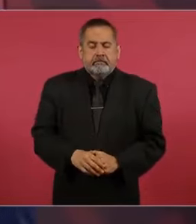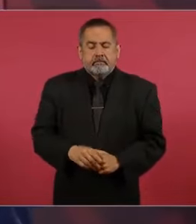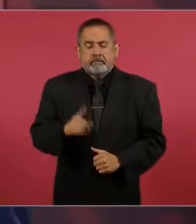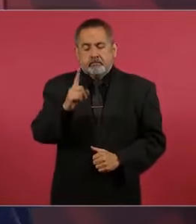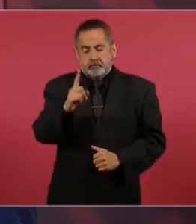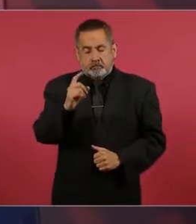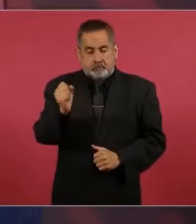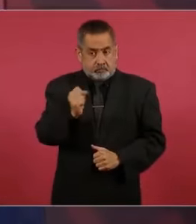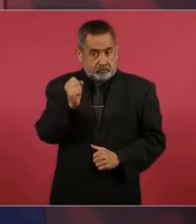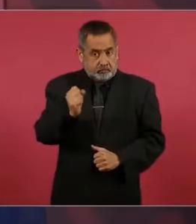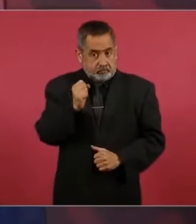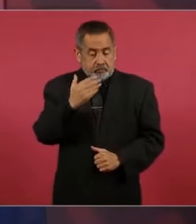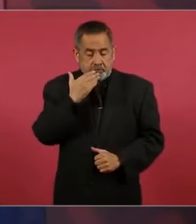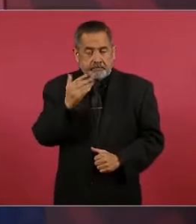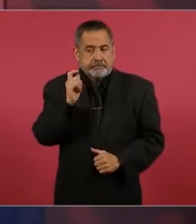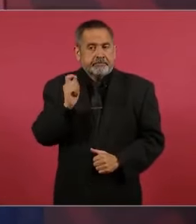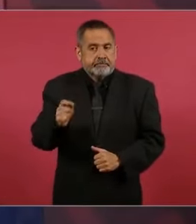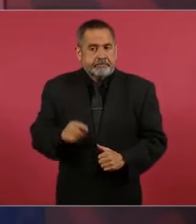Afortunadamente,